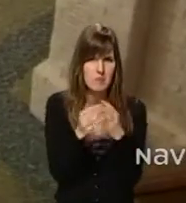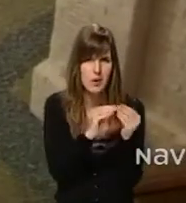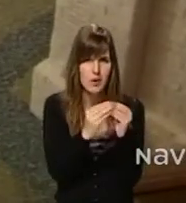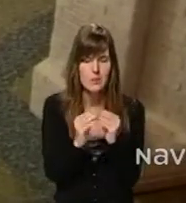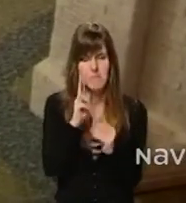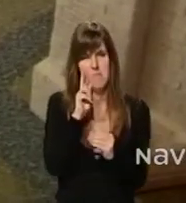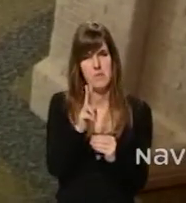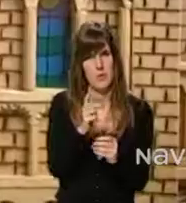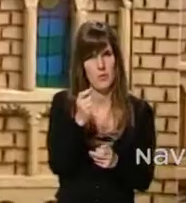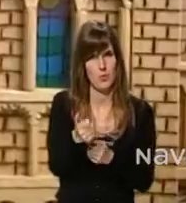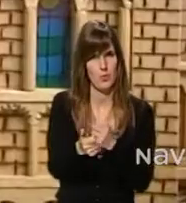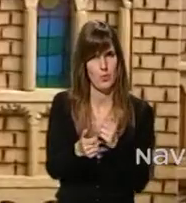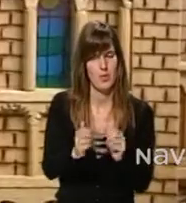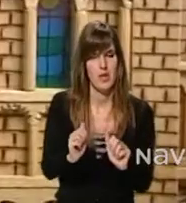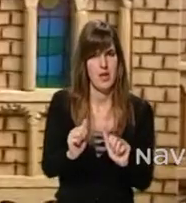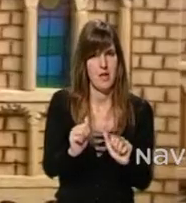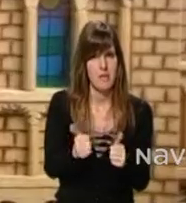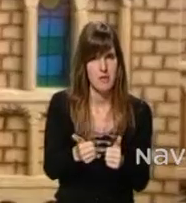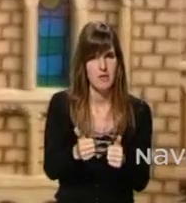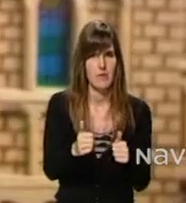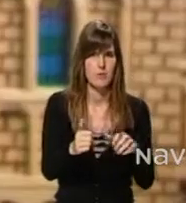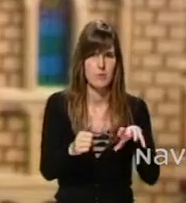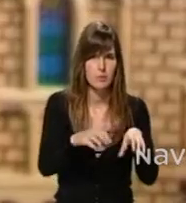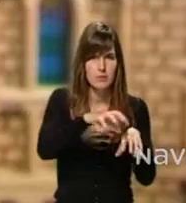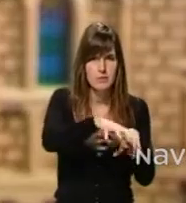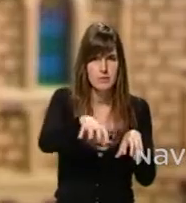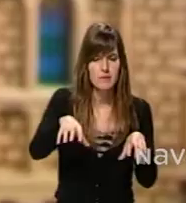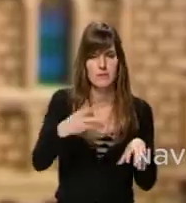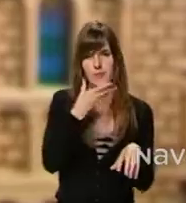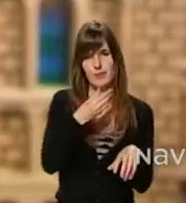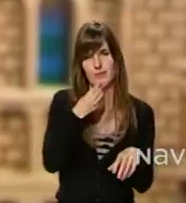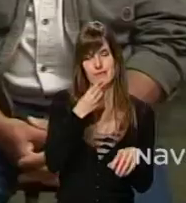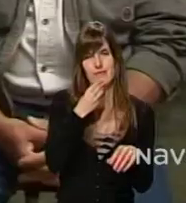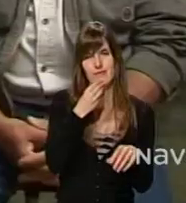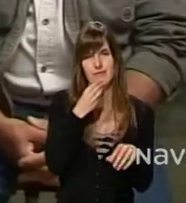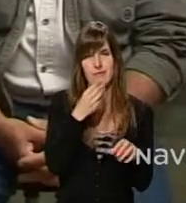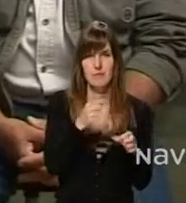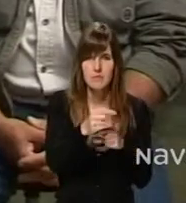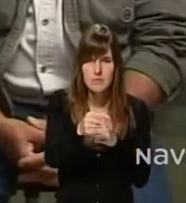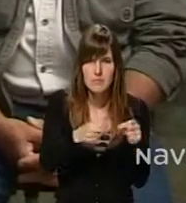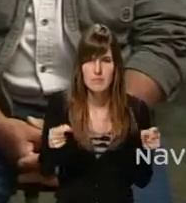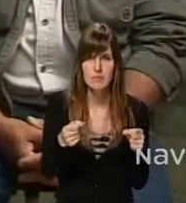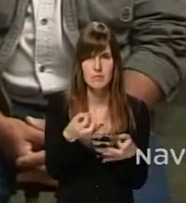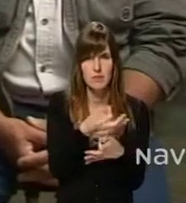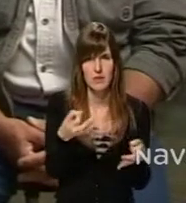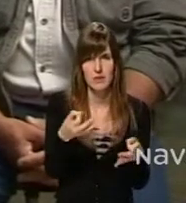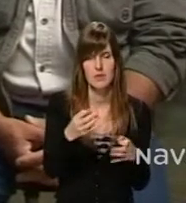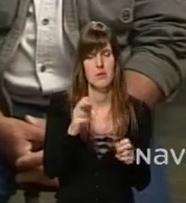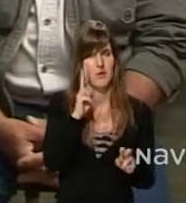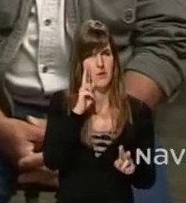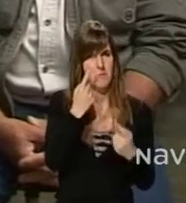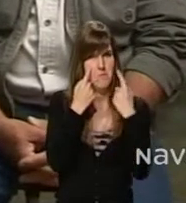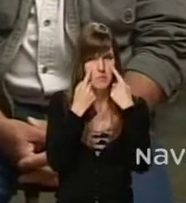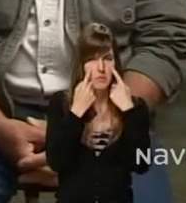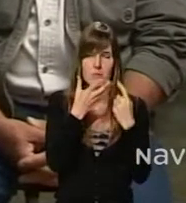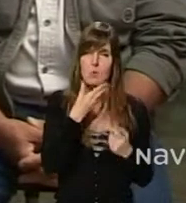una cosa, pues bien, que esté más o menos realizada, ¿no? Y que sea correcta, que te llene al ojo y te diga,